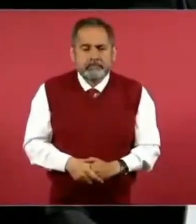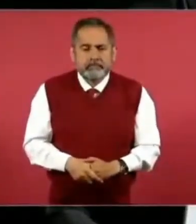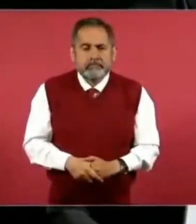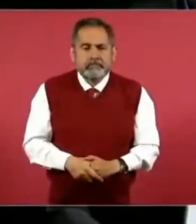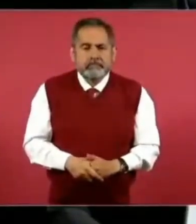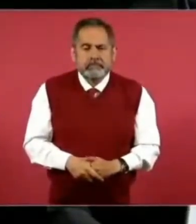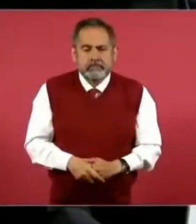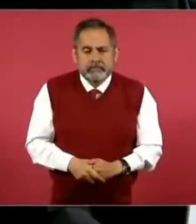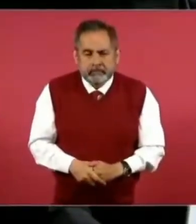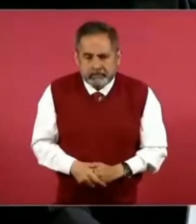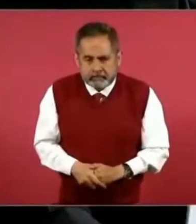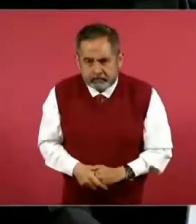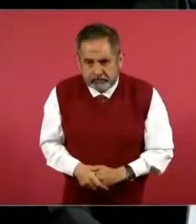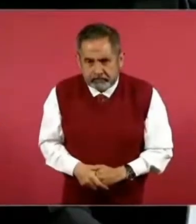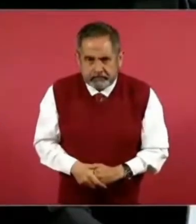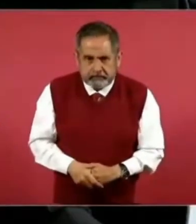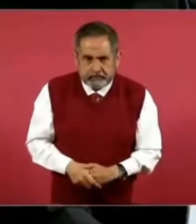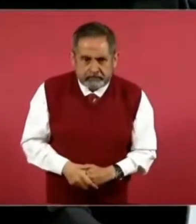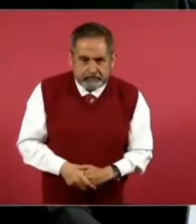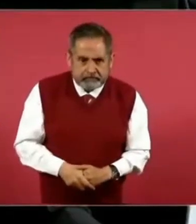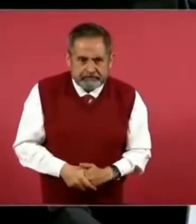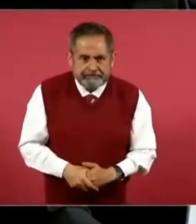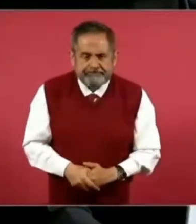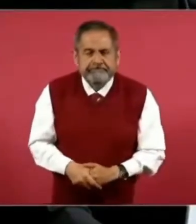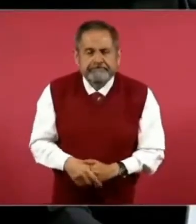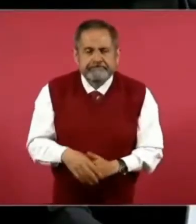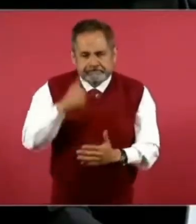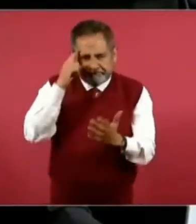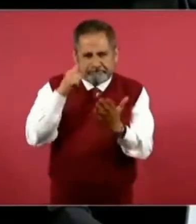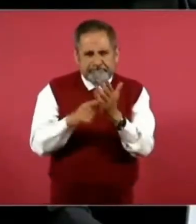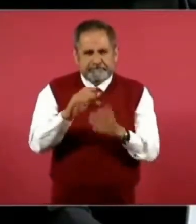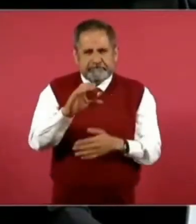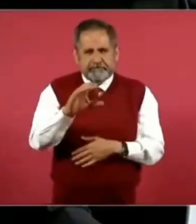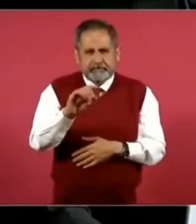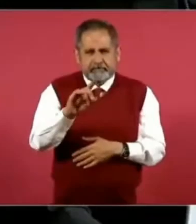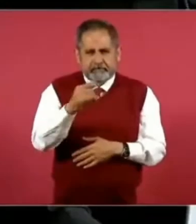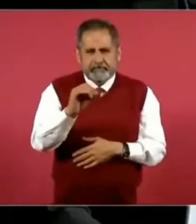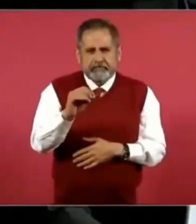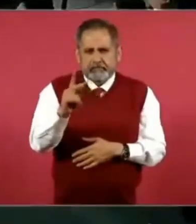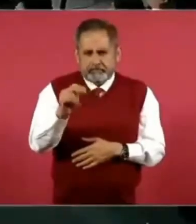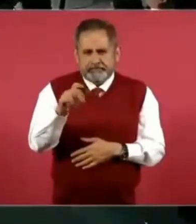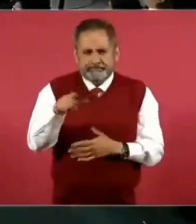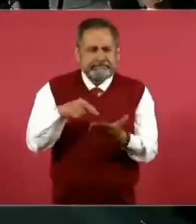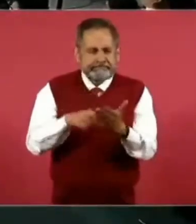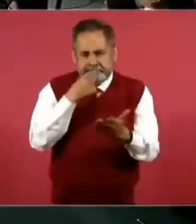propósito. Sí, yo creo que es el Código Penal.